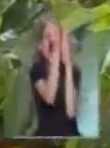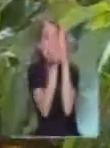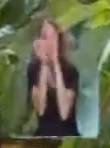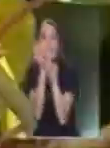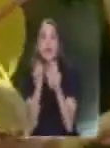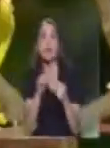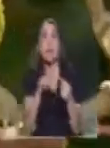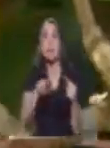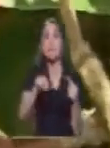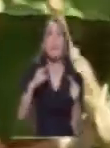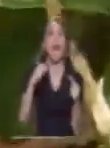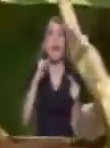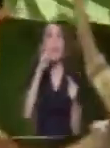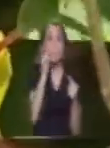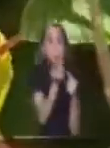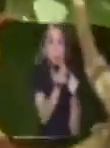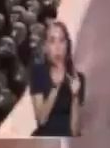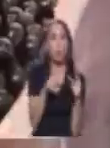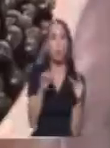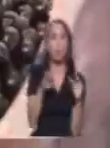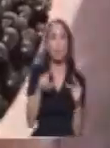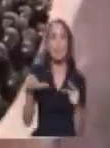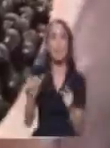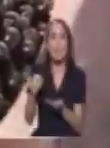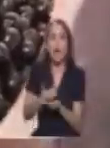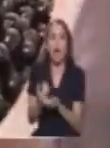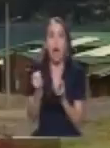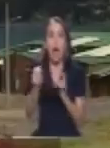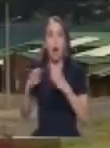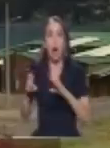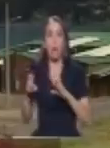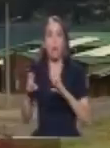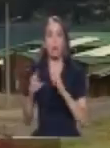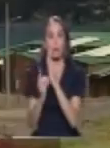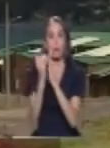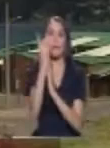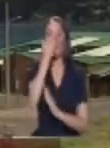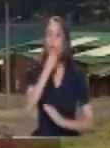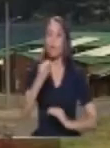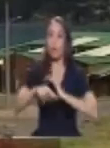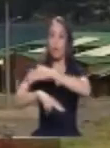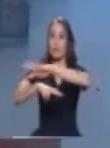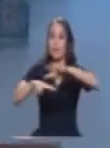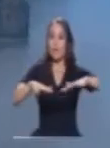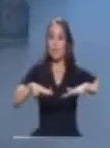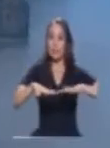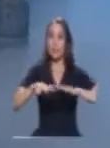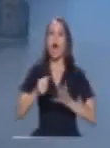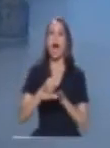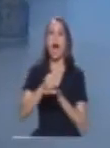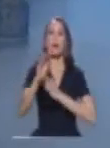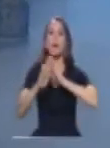oportunidad comercial y de desarrollo para la hermosa isla de Robinson Crusoe, que además ayuda